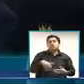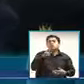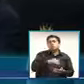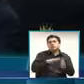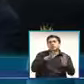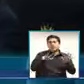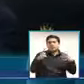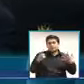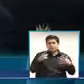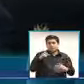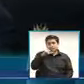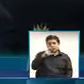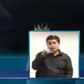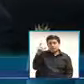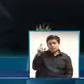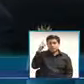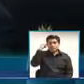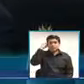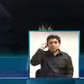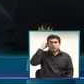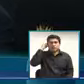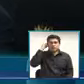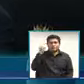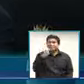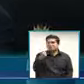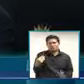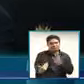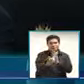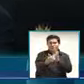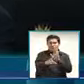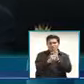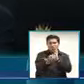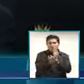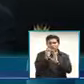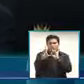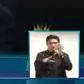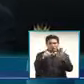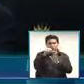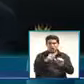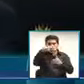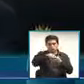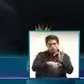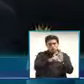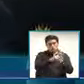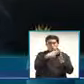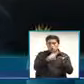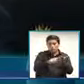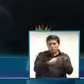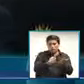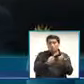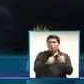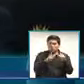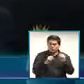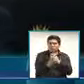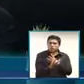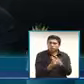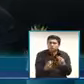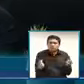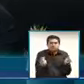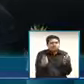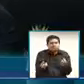2016 la corte de constitucionalidad declaró inconstitucionales ciertos artículos del Código Penal Pero eso se puede solucionar también